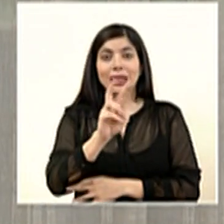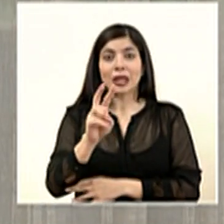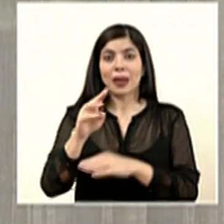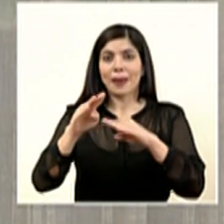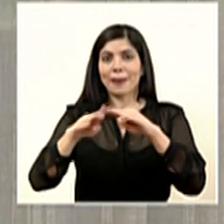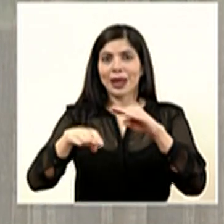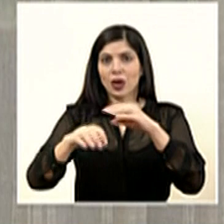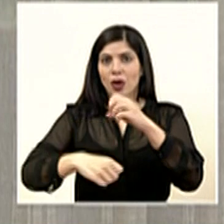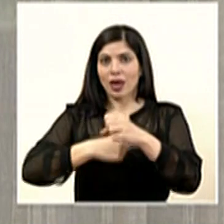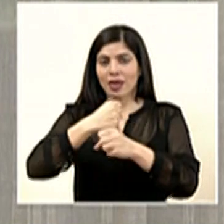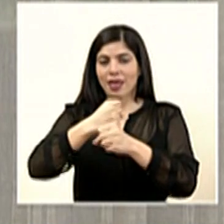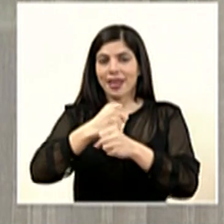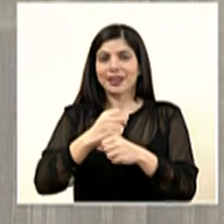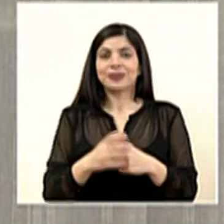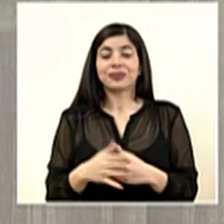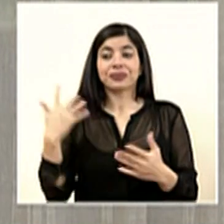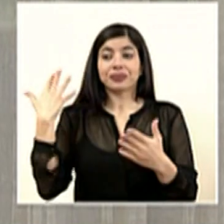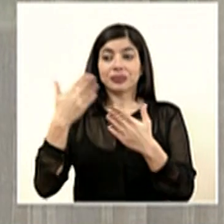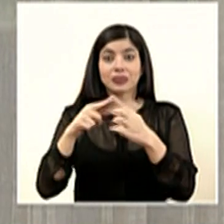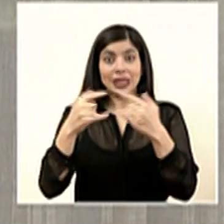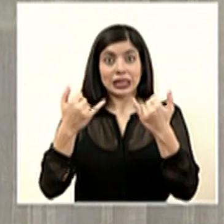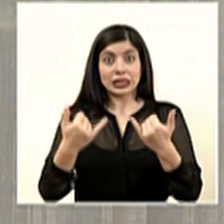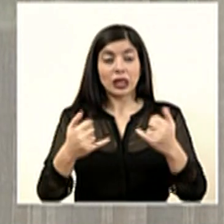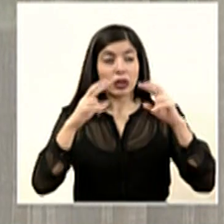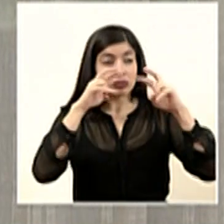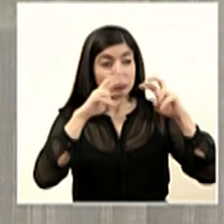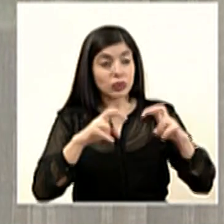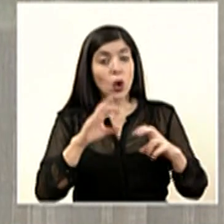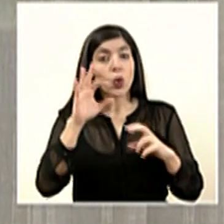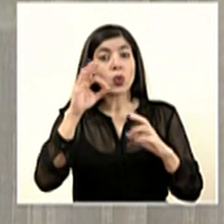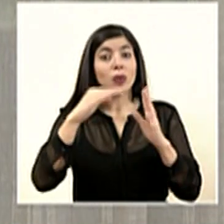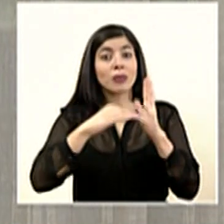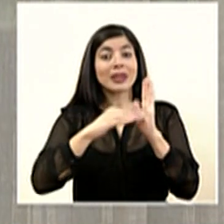menores de edad. Hasta la fecha se han descartado